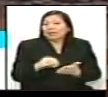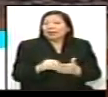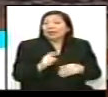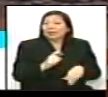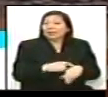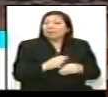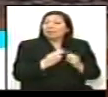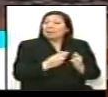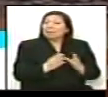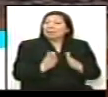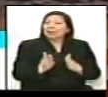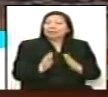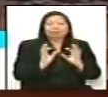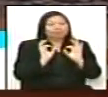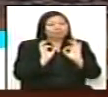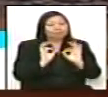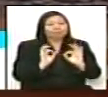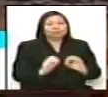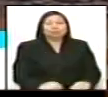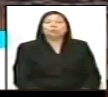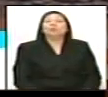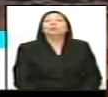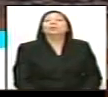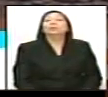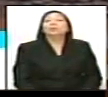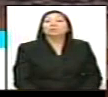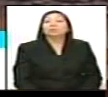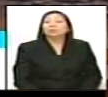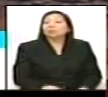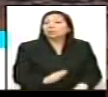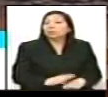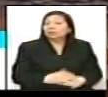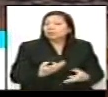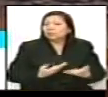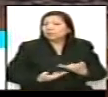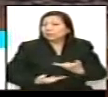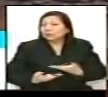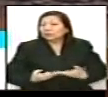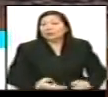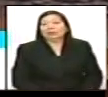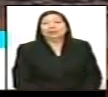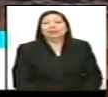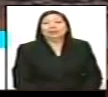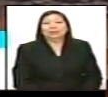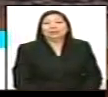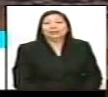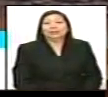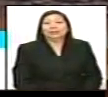temporal material quede precisa. Y finalmente, sobre el tema de financiamiento,